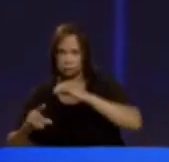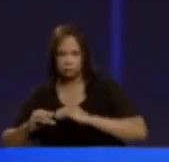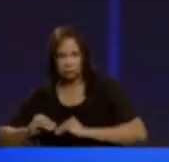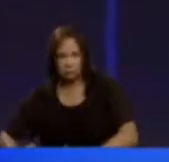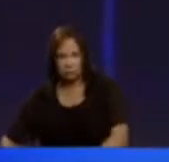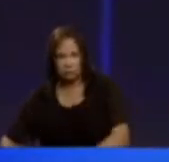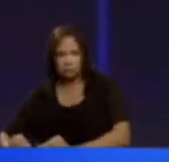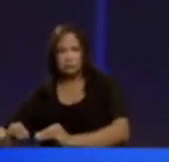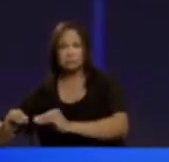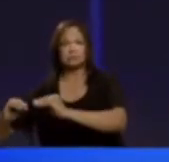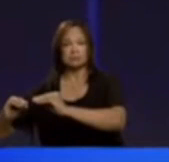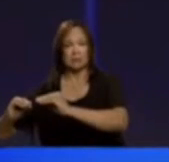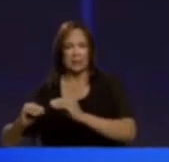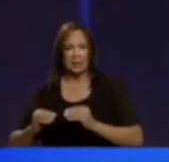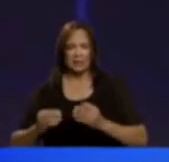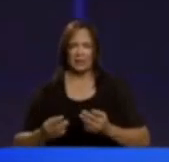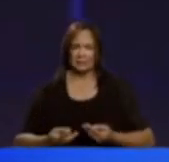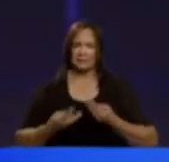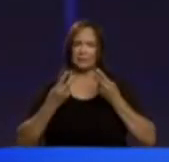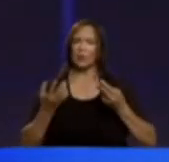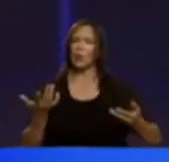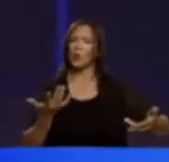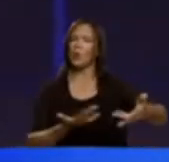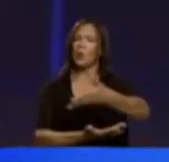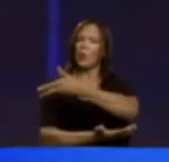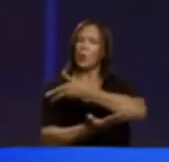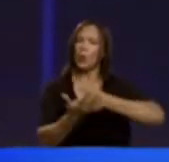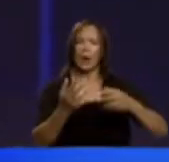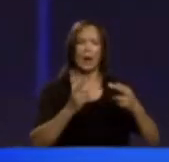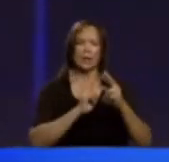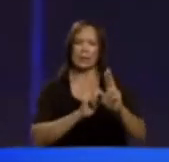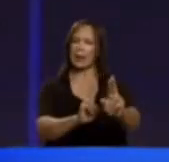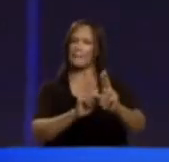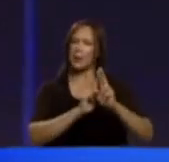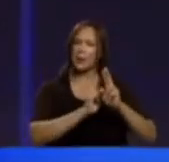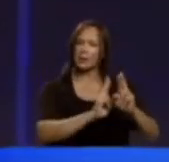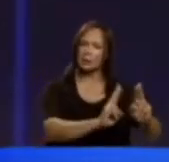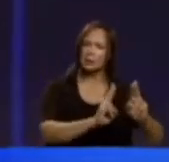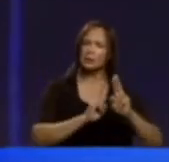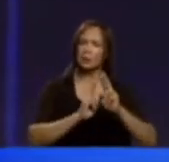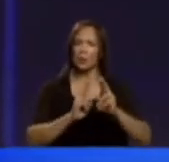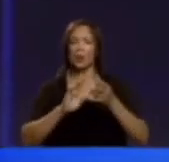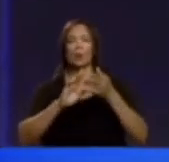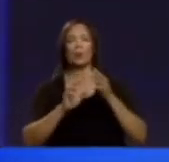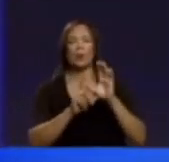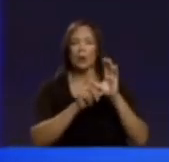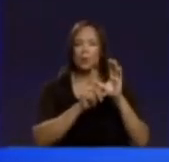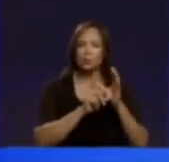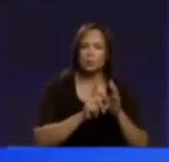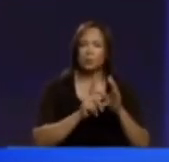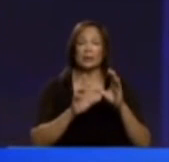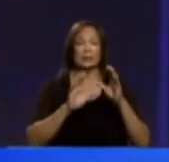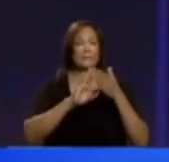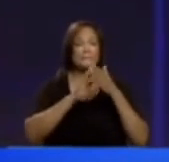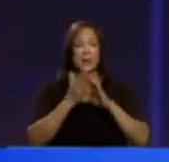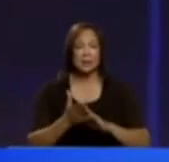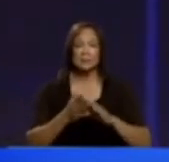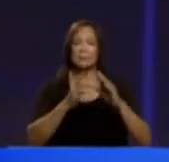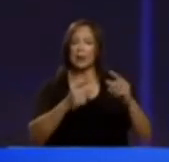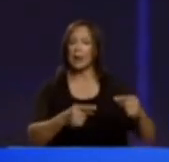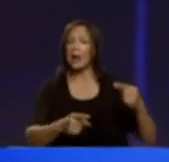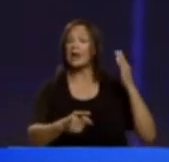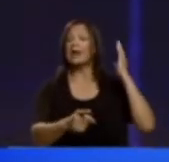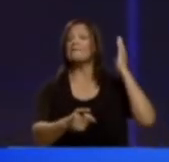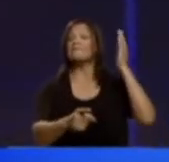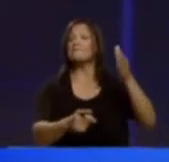eh enseñarlos a vivir en una cultura de respeto al derecho de una cultura de paz para que en un largo